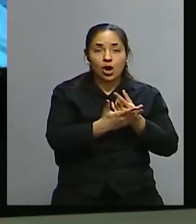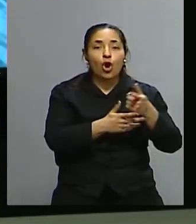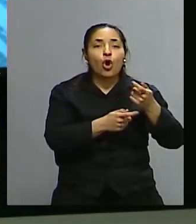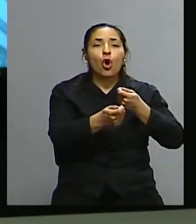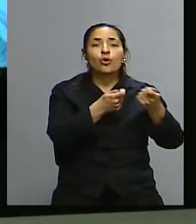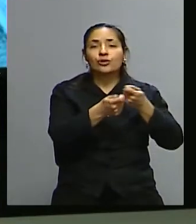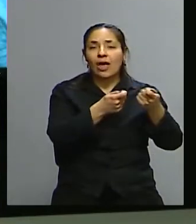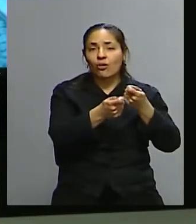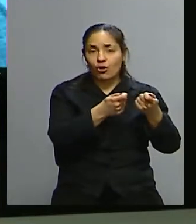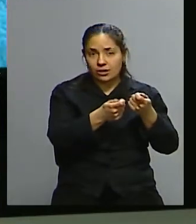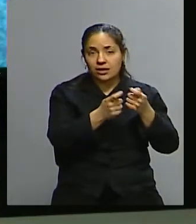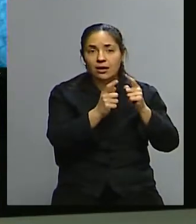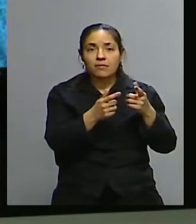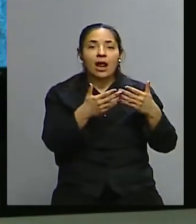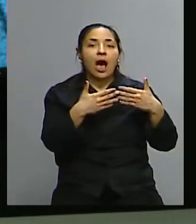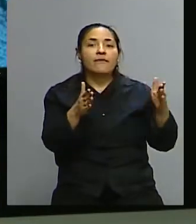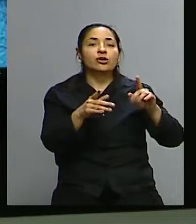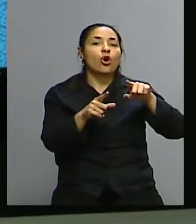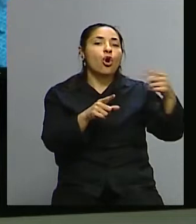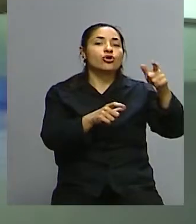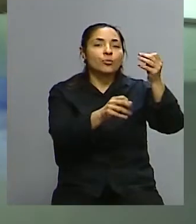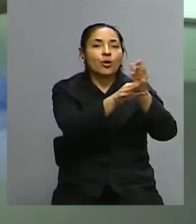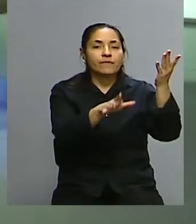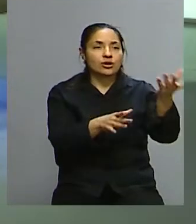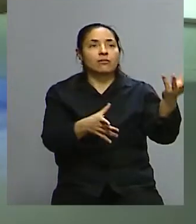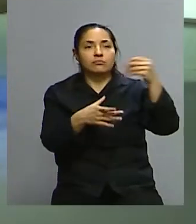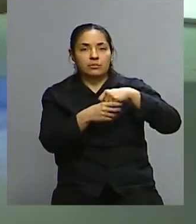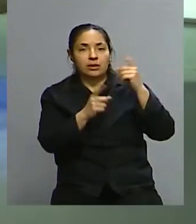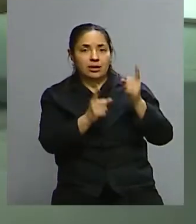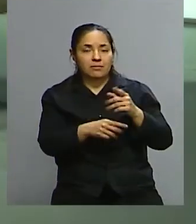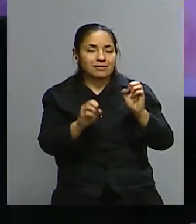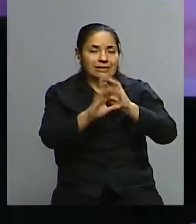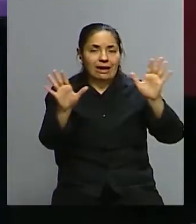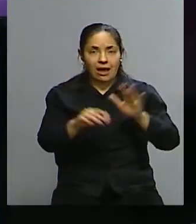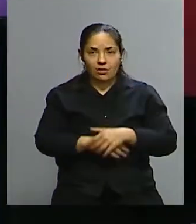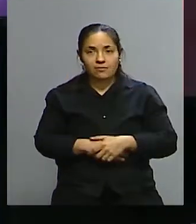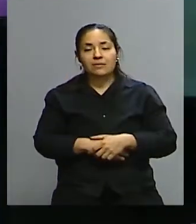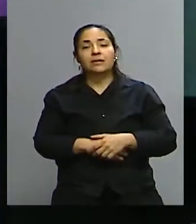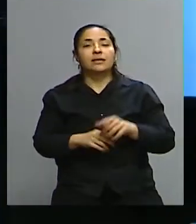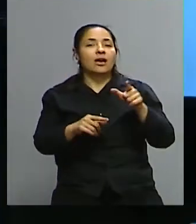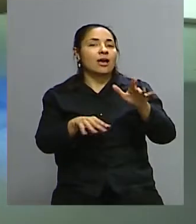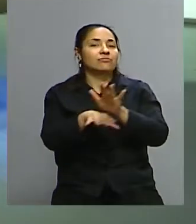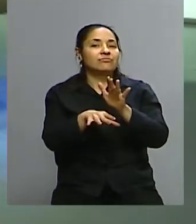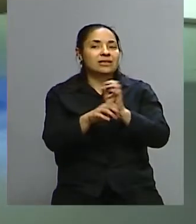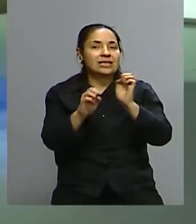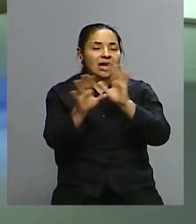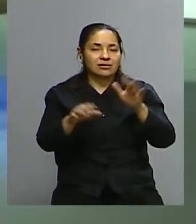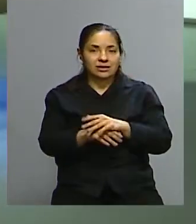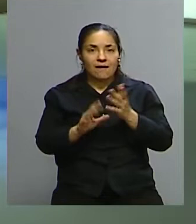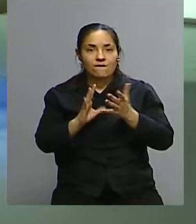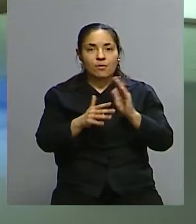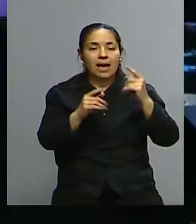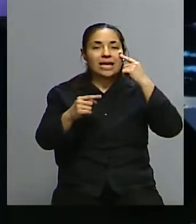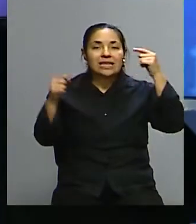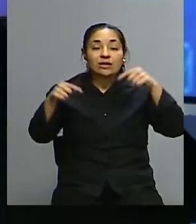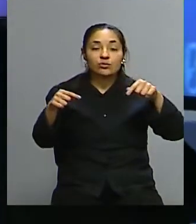otra apertura a otra profesión para que puedan ser vocales. Y eso garantiza la transparencia, que uno entiende debe tener, ¿no? El arreglo institucional lo que